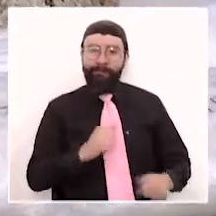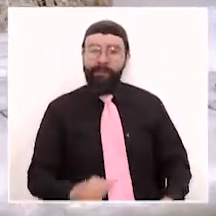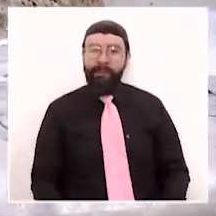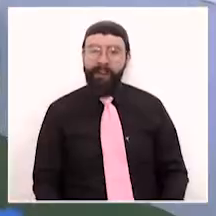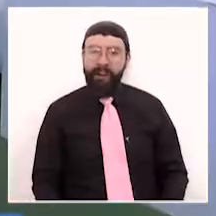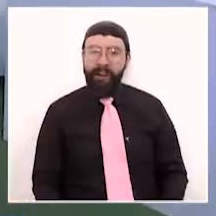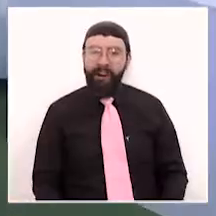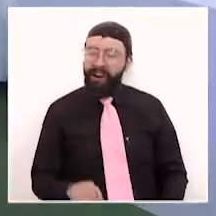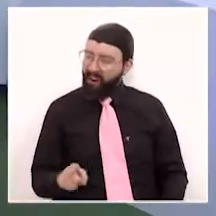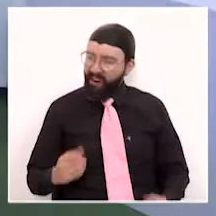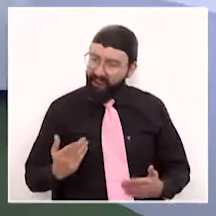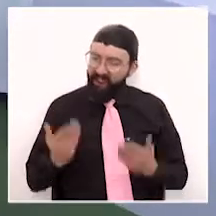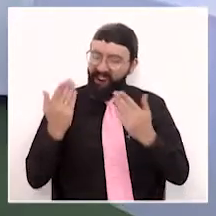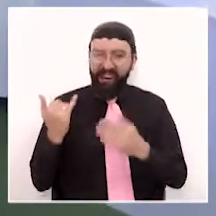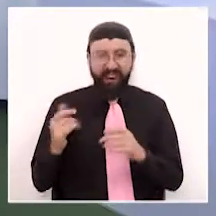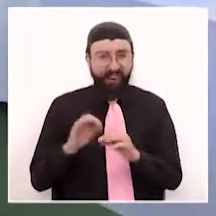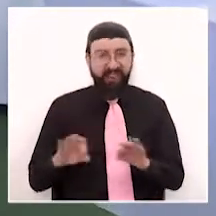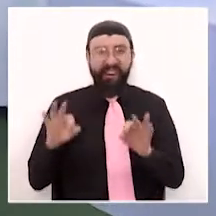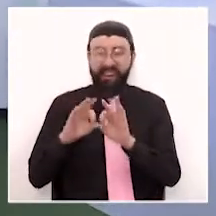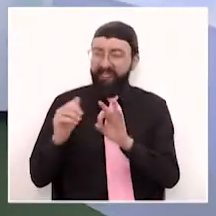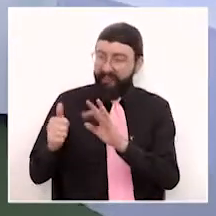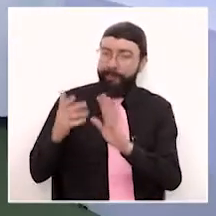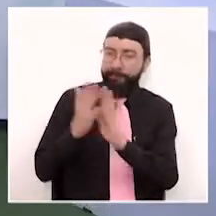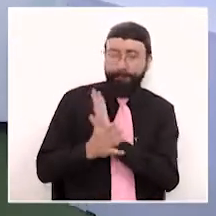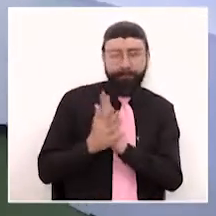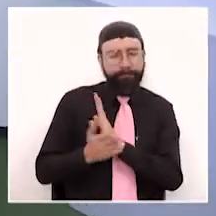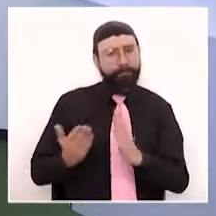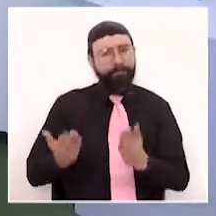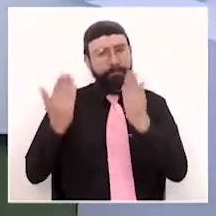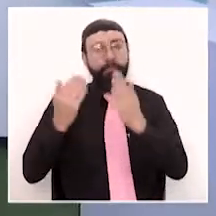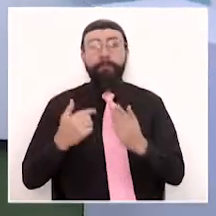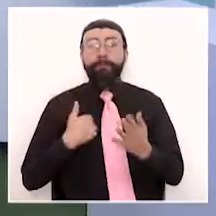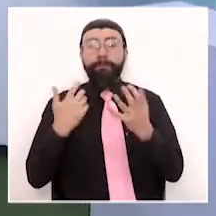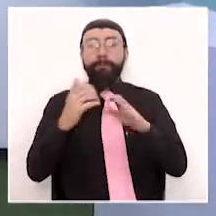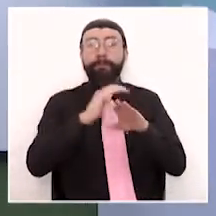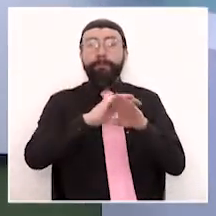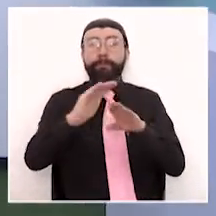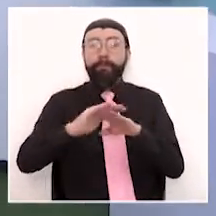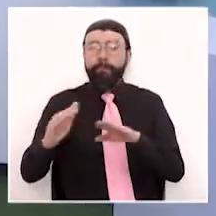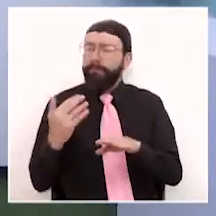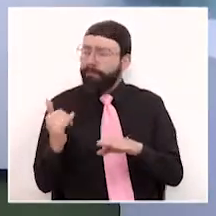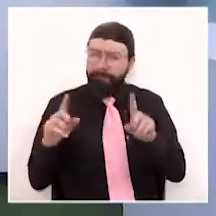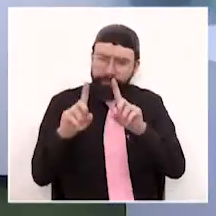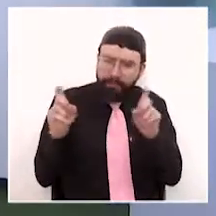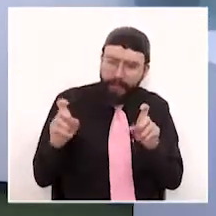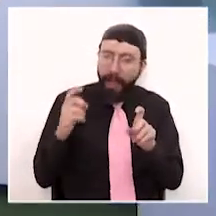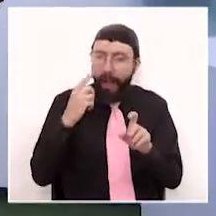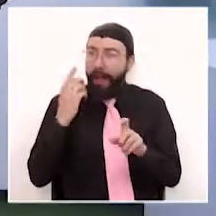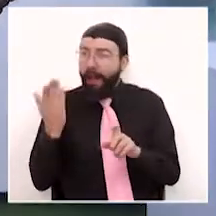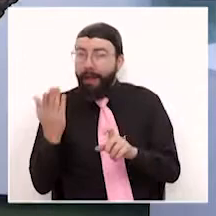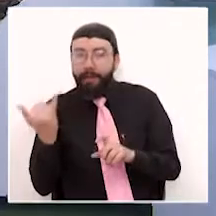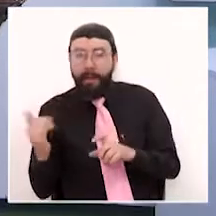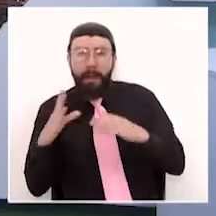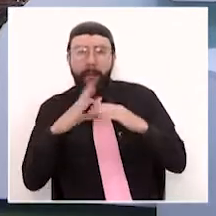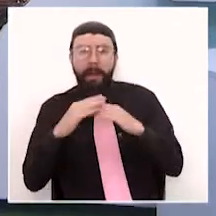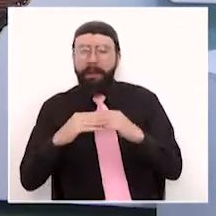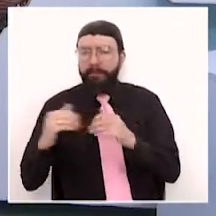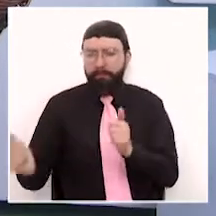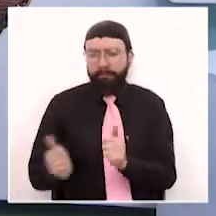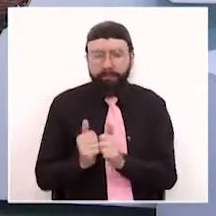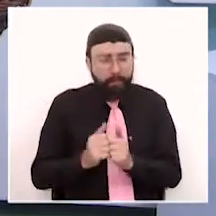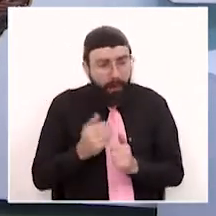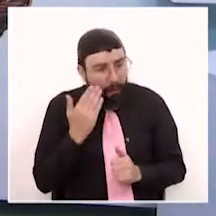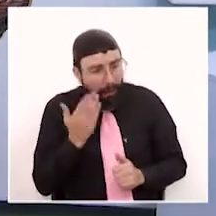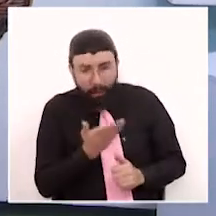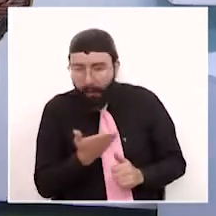Manu, es importantísimo esa introducción que le das, y quiero invitarlos a que detallen estos hermosos panes que hoy nos acompañan y